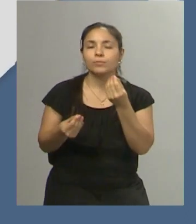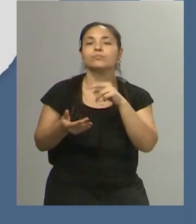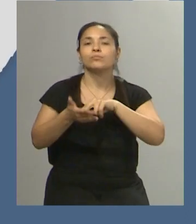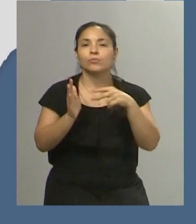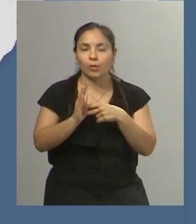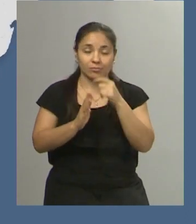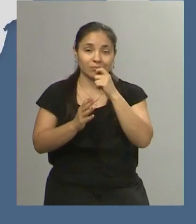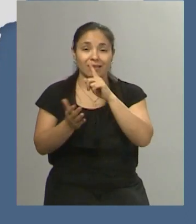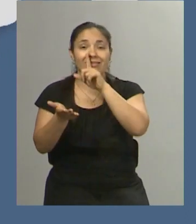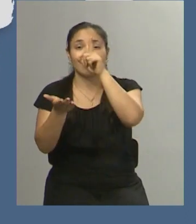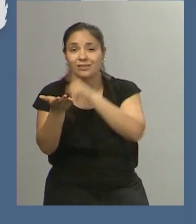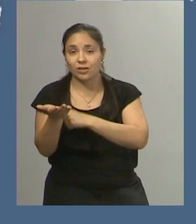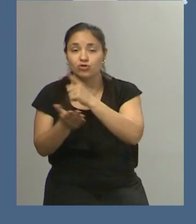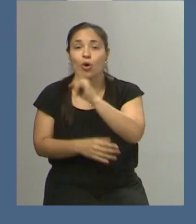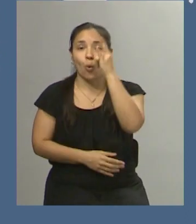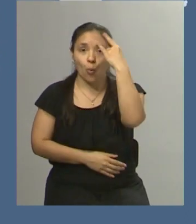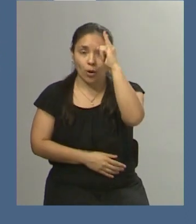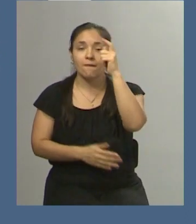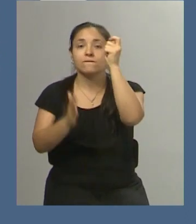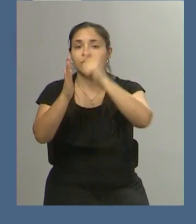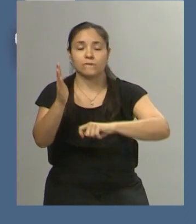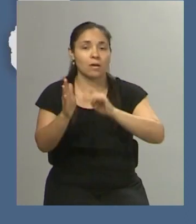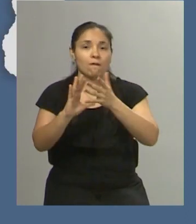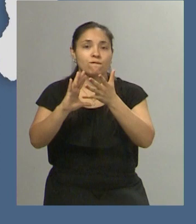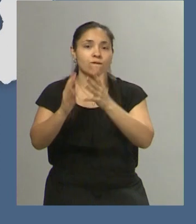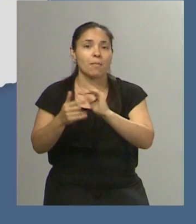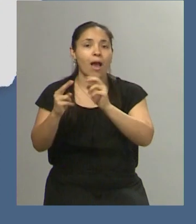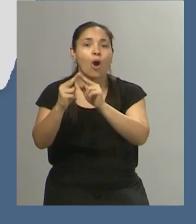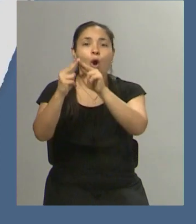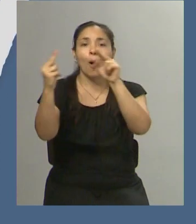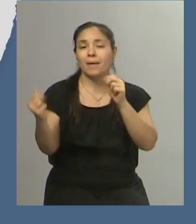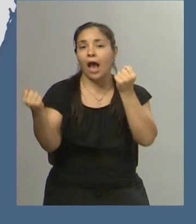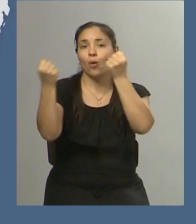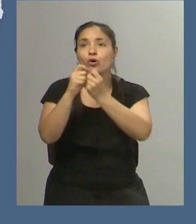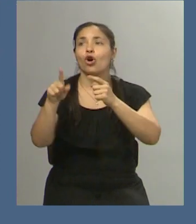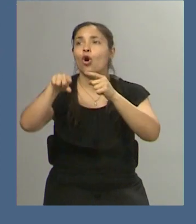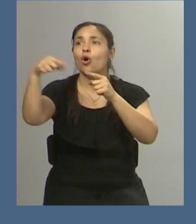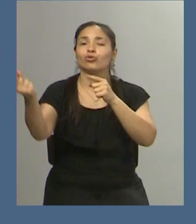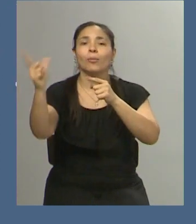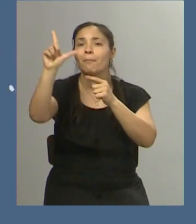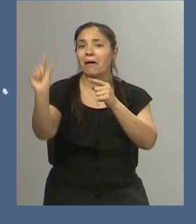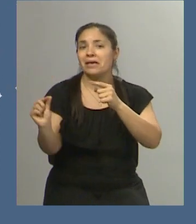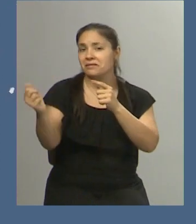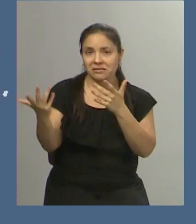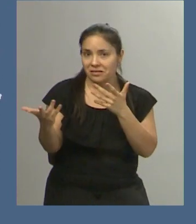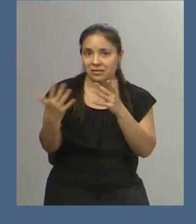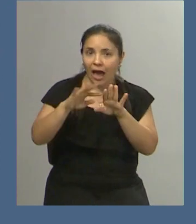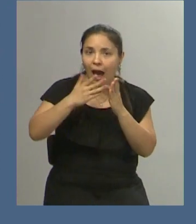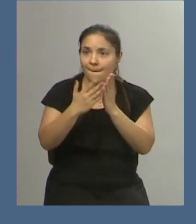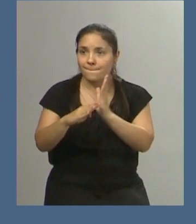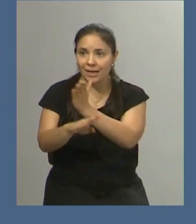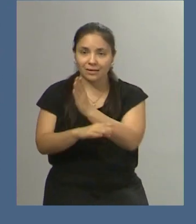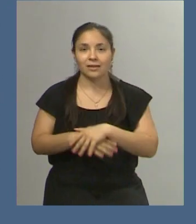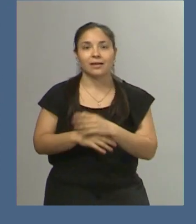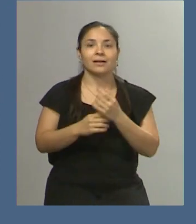esta decisión de Uruguay de firmar por sí mismo convenios o acuerdos con otros países? Bueno, buenas noches